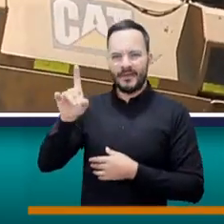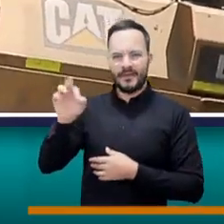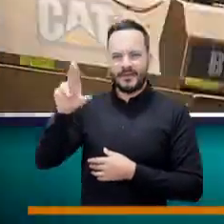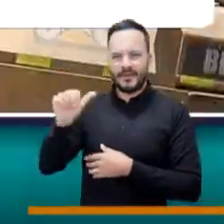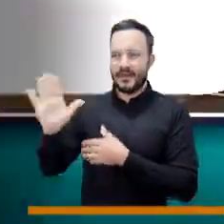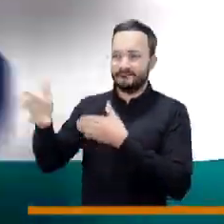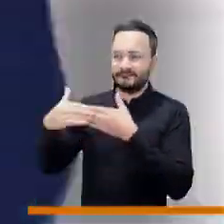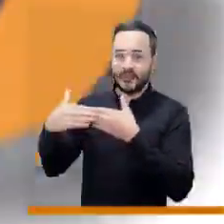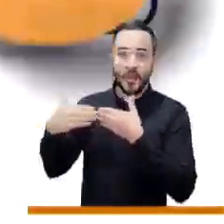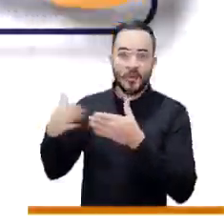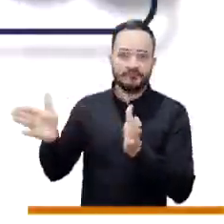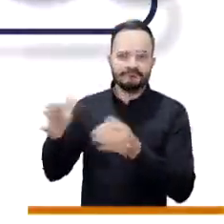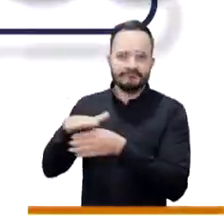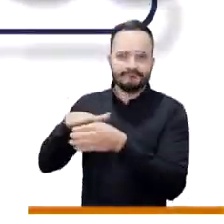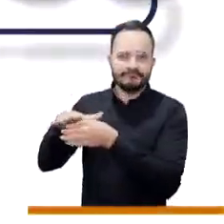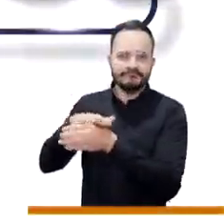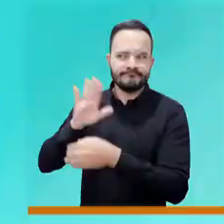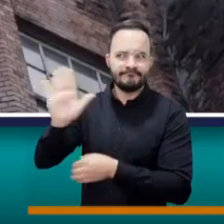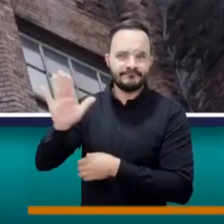La Pradera.